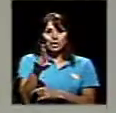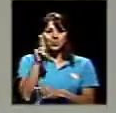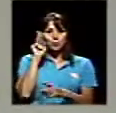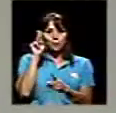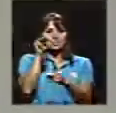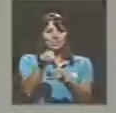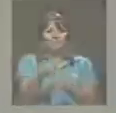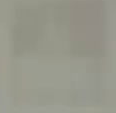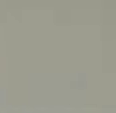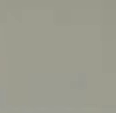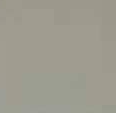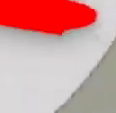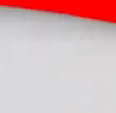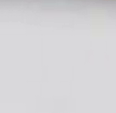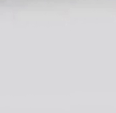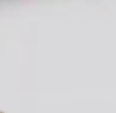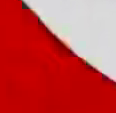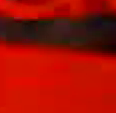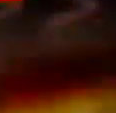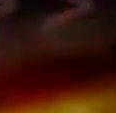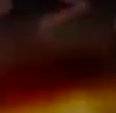a este espacio.